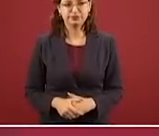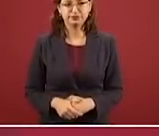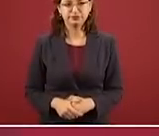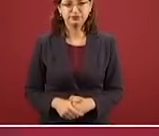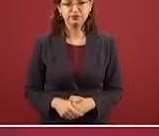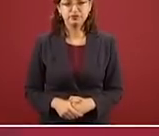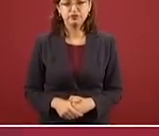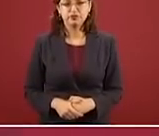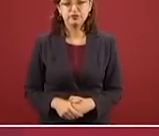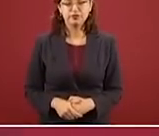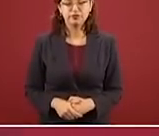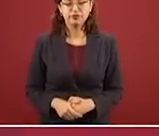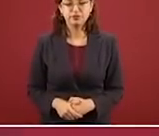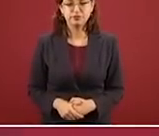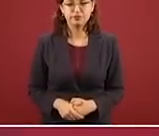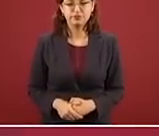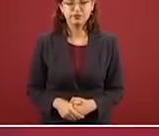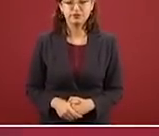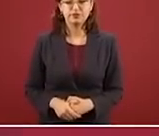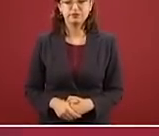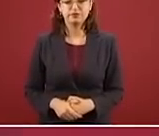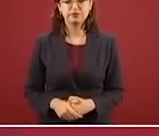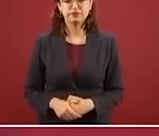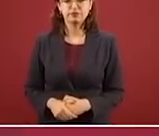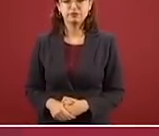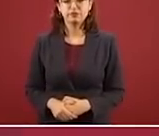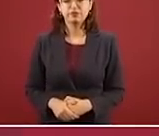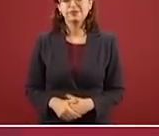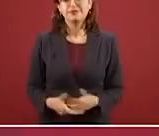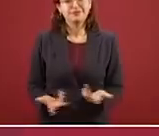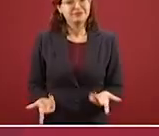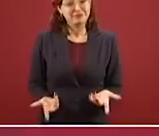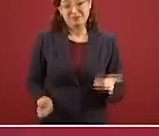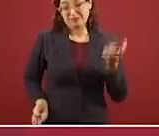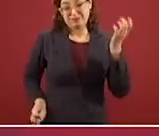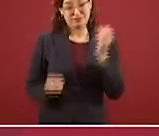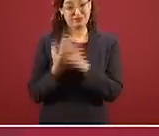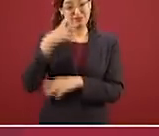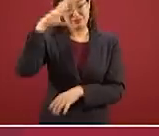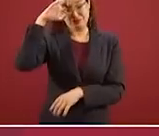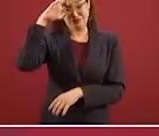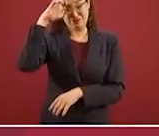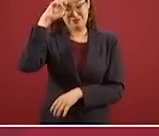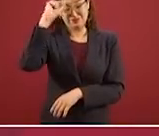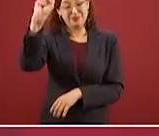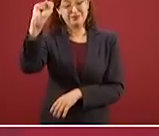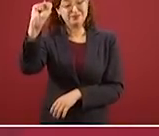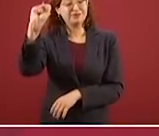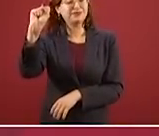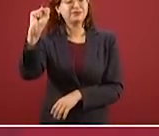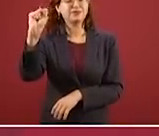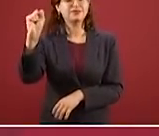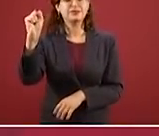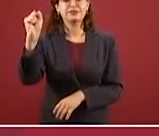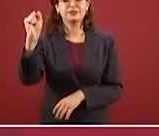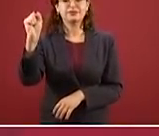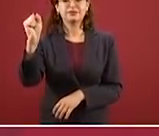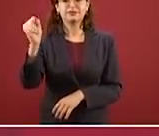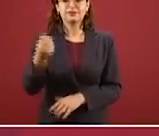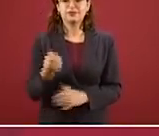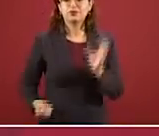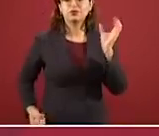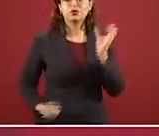y inclusive una nueva concepción teórica. Se hablaba mucho de las